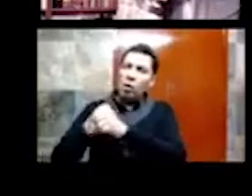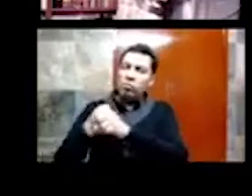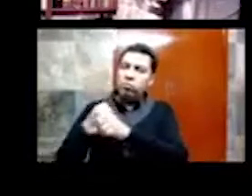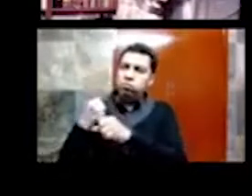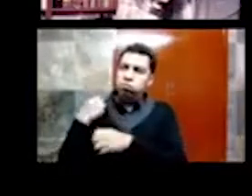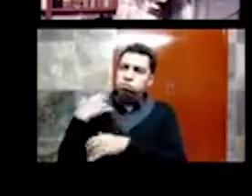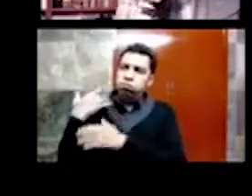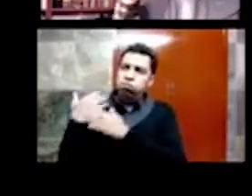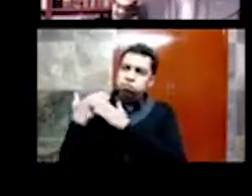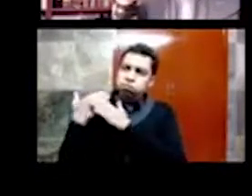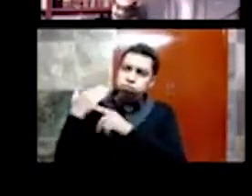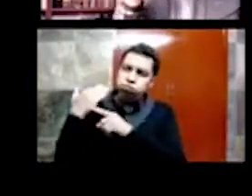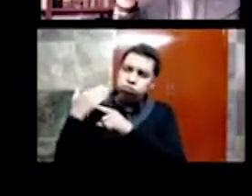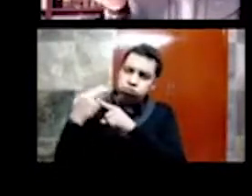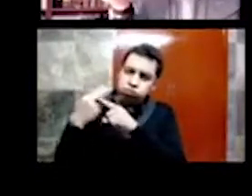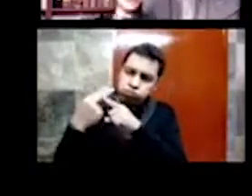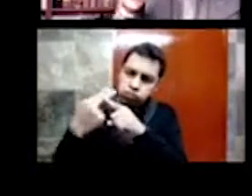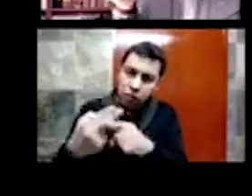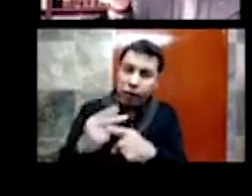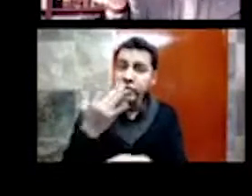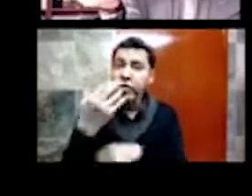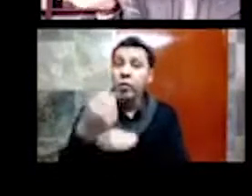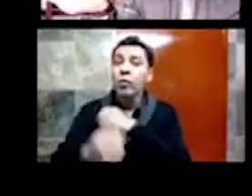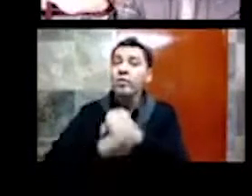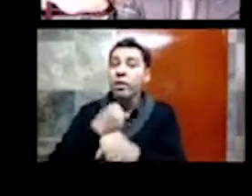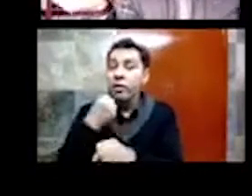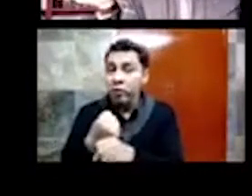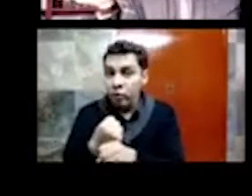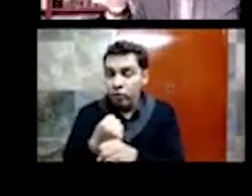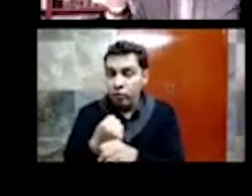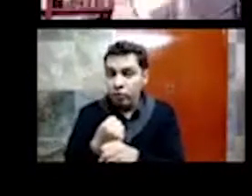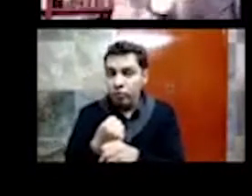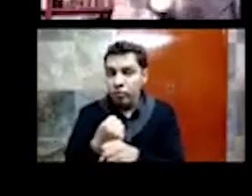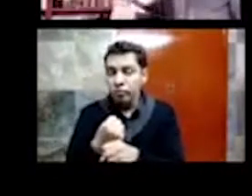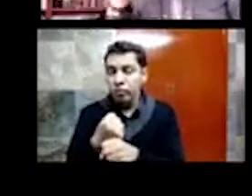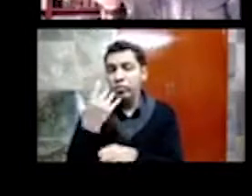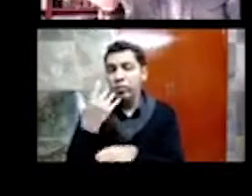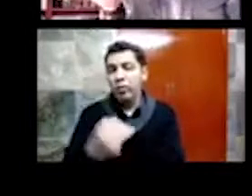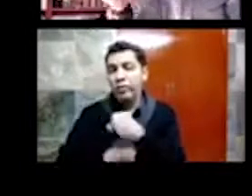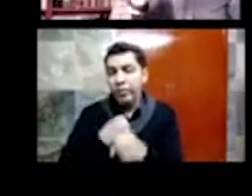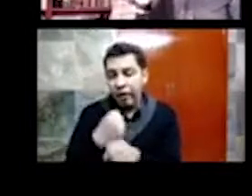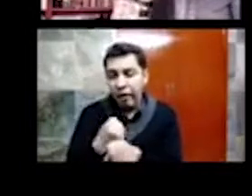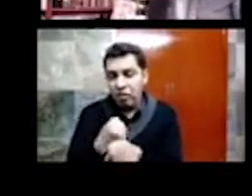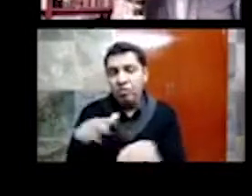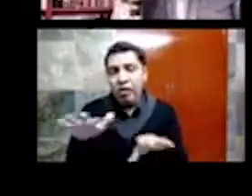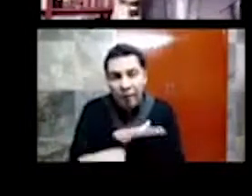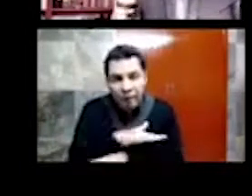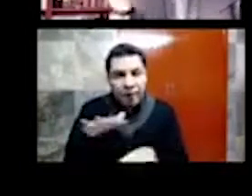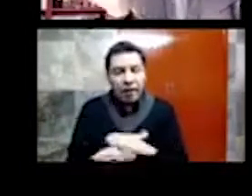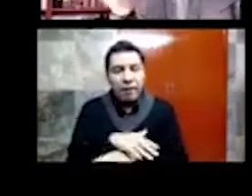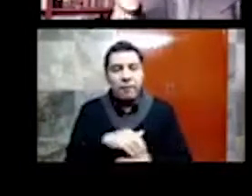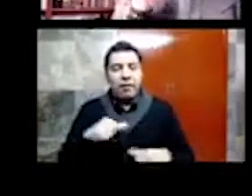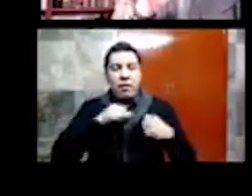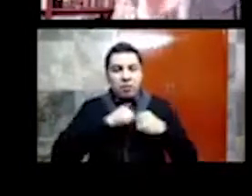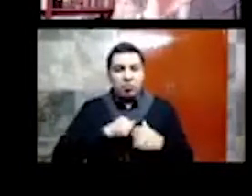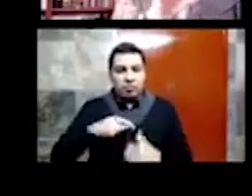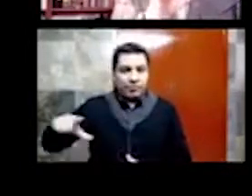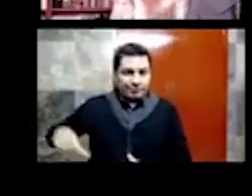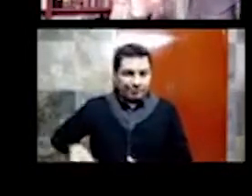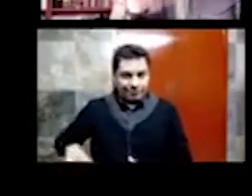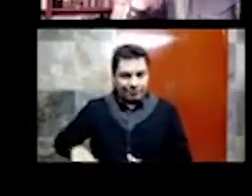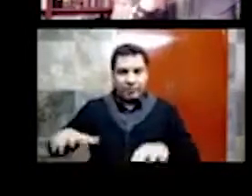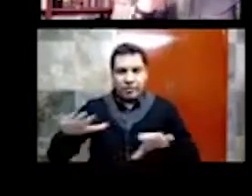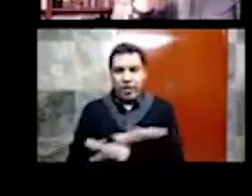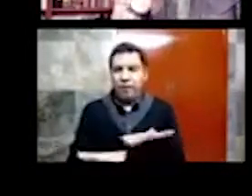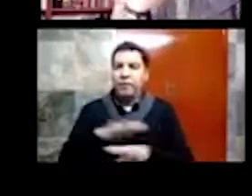Marquina, sino que se descubrió que era cada cambio de gobernante. Entonces, cada gobernante quería, basado con